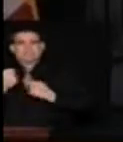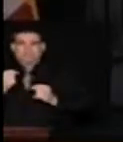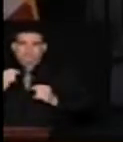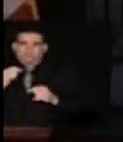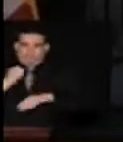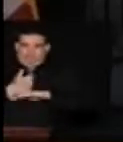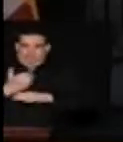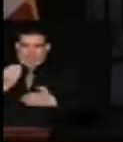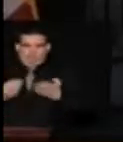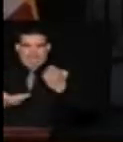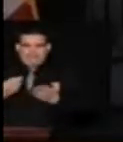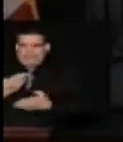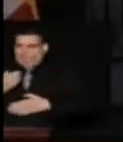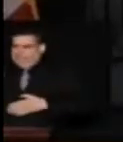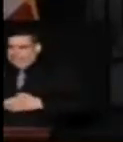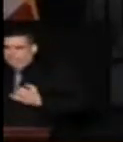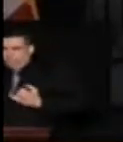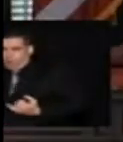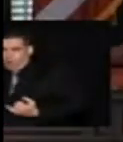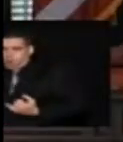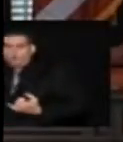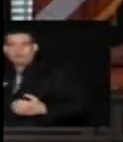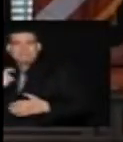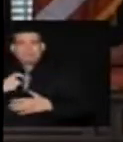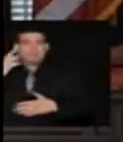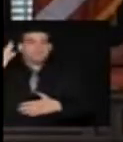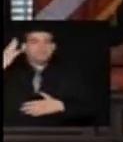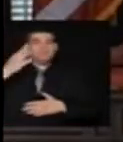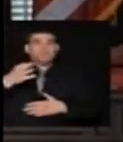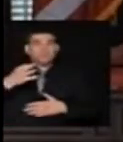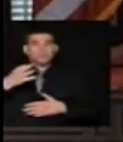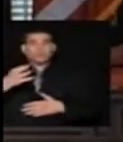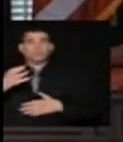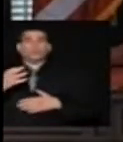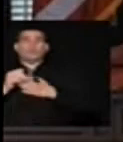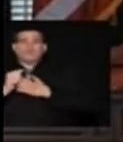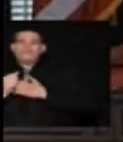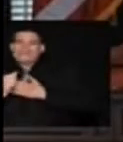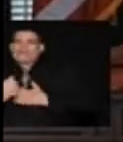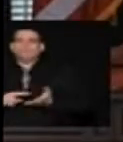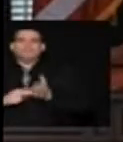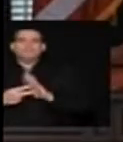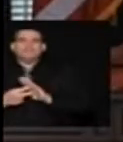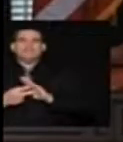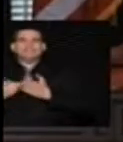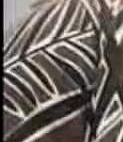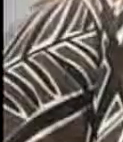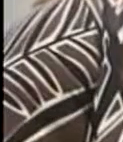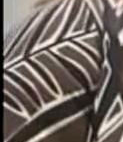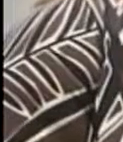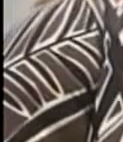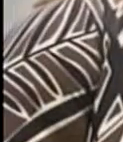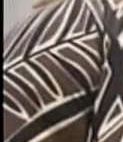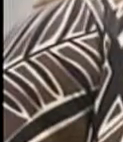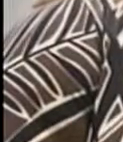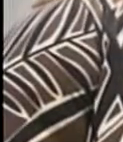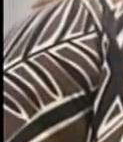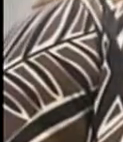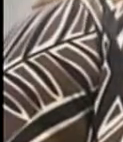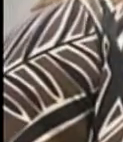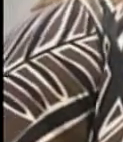gobernador, amparadas en la creación de empleo y mayor seguridad, fueron catalogadas como un engaño al país. Aquí vamos a ser el